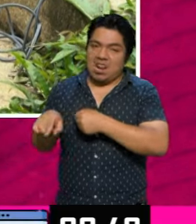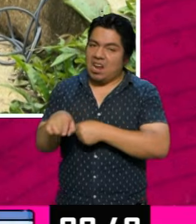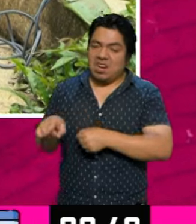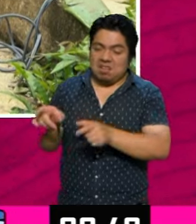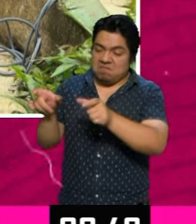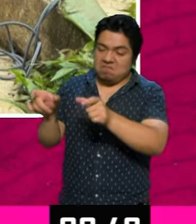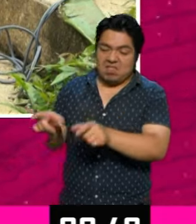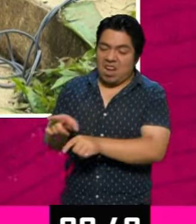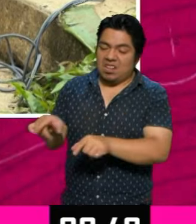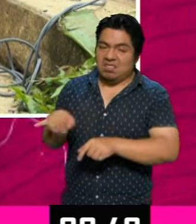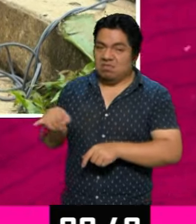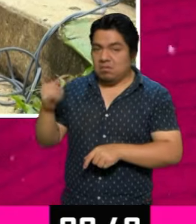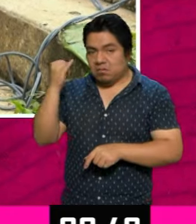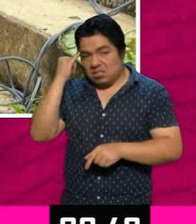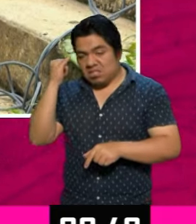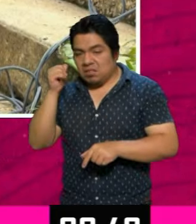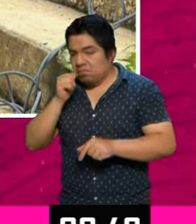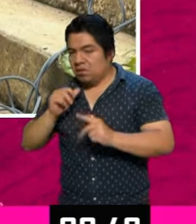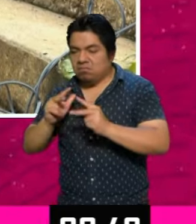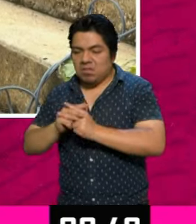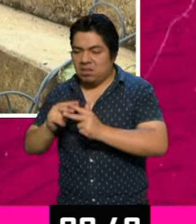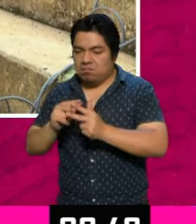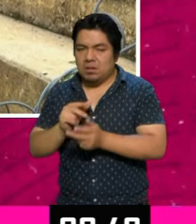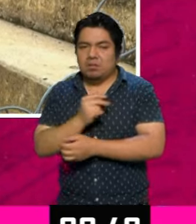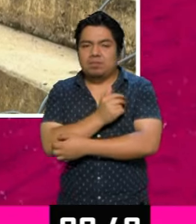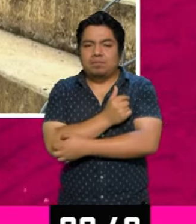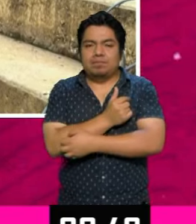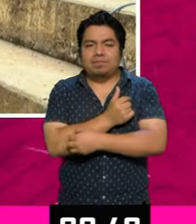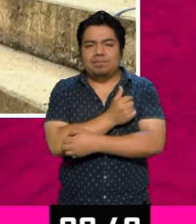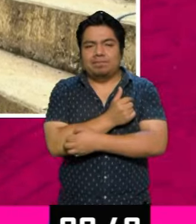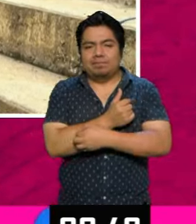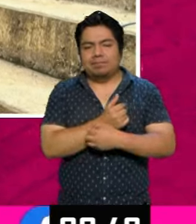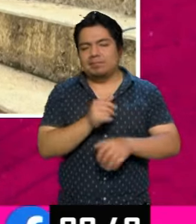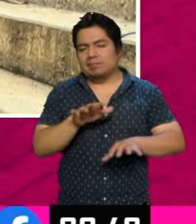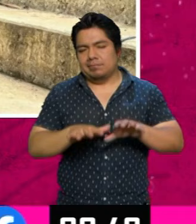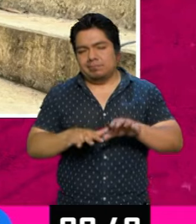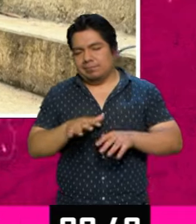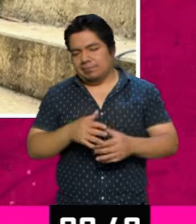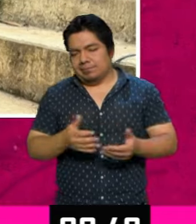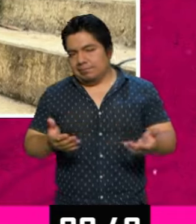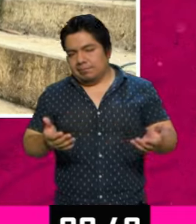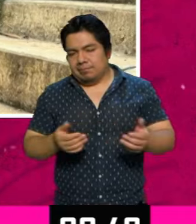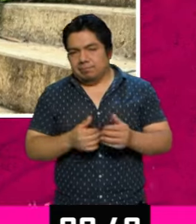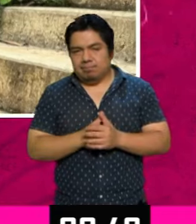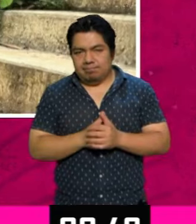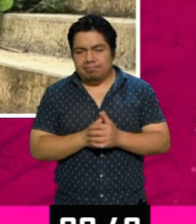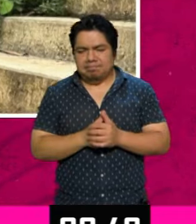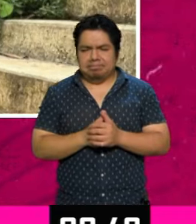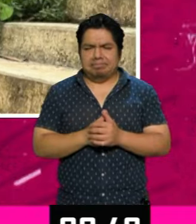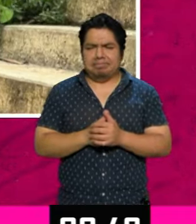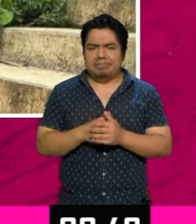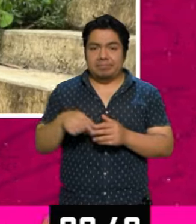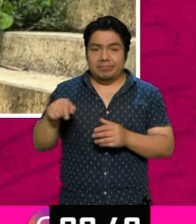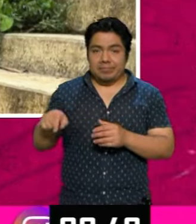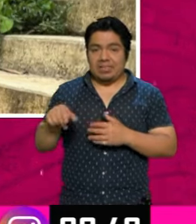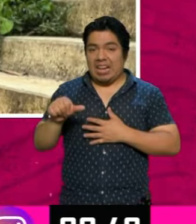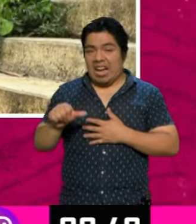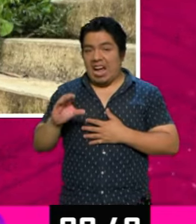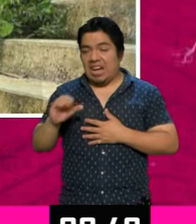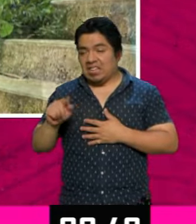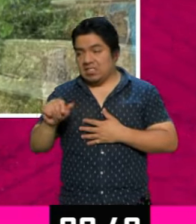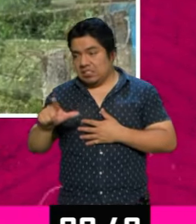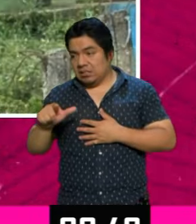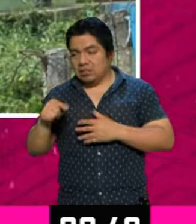los pueblos indígenas, muy peleoneros entre ellos. Sí, ya ves cómo son los abusos y costumbres, ¿no? Ajá. Entonces, bueno, se da la matanza de Actal,